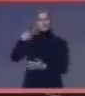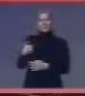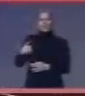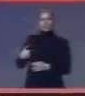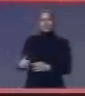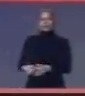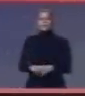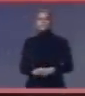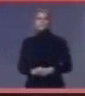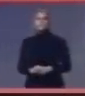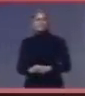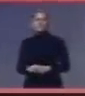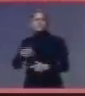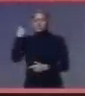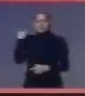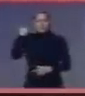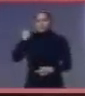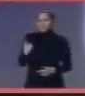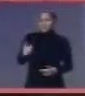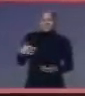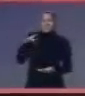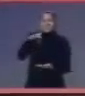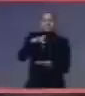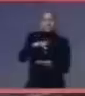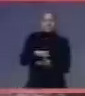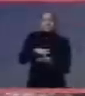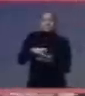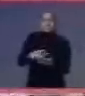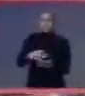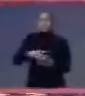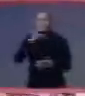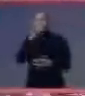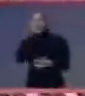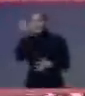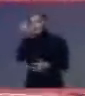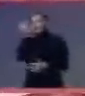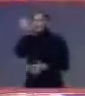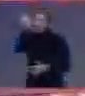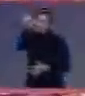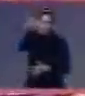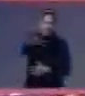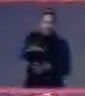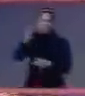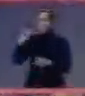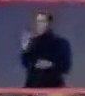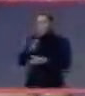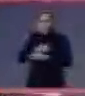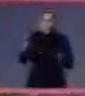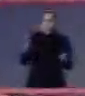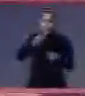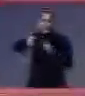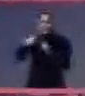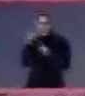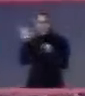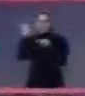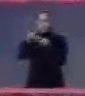aquí está aquí son 75 años De nuestra Primera Reina Bodas